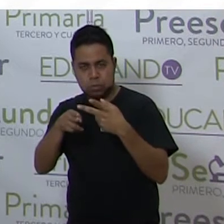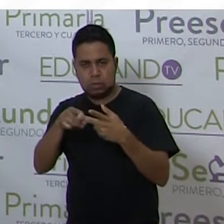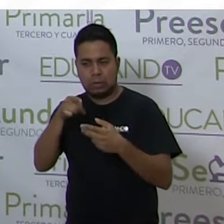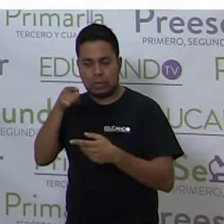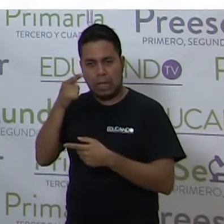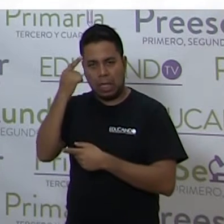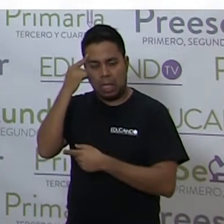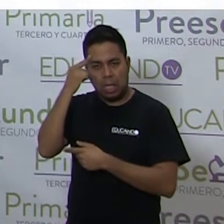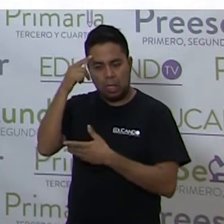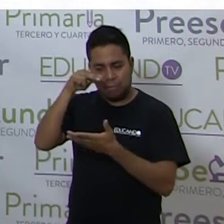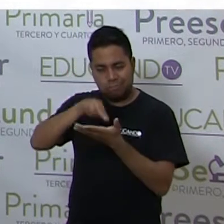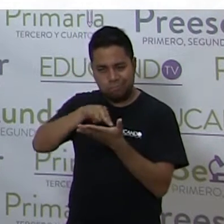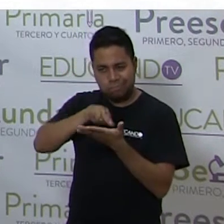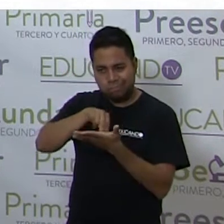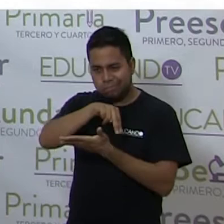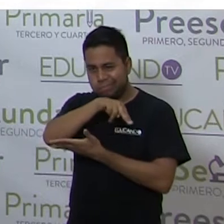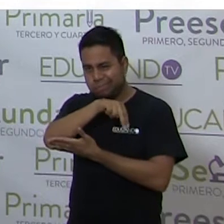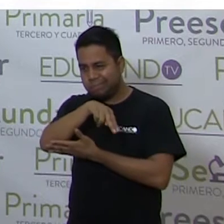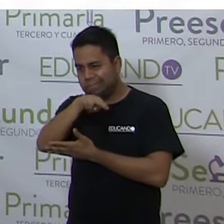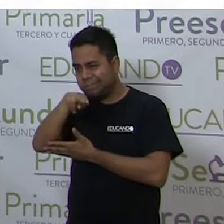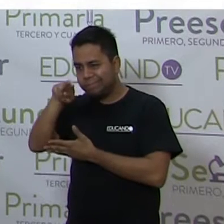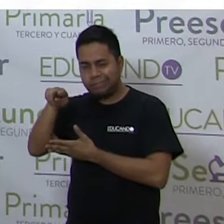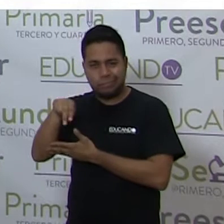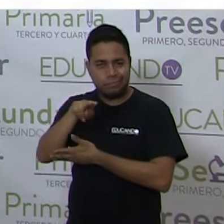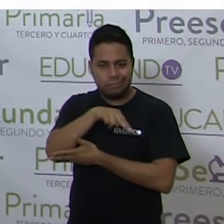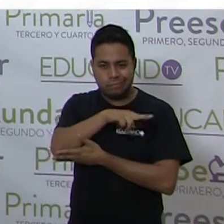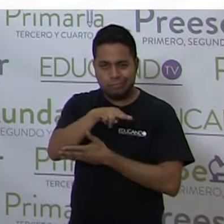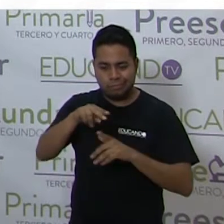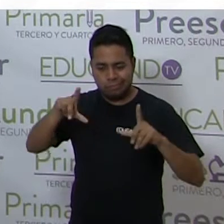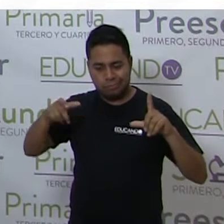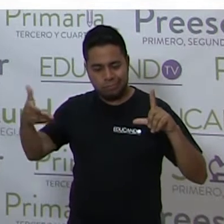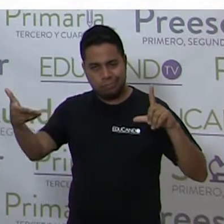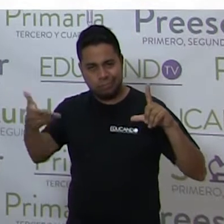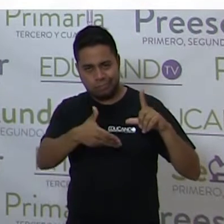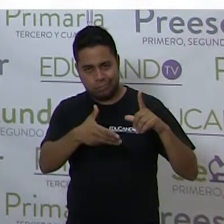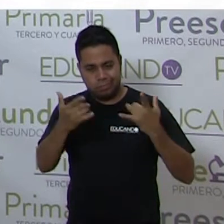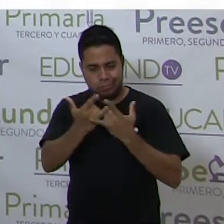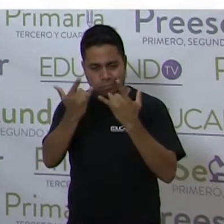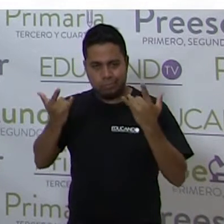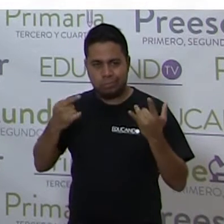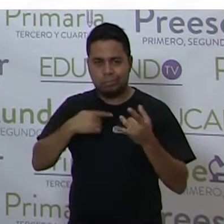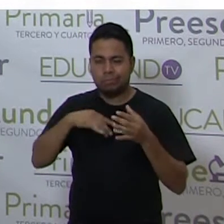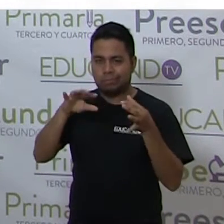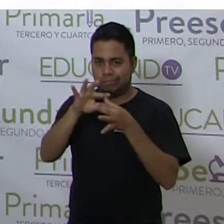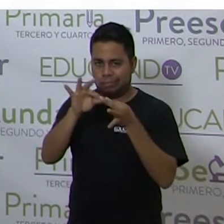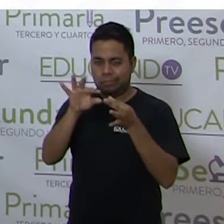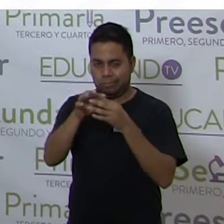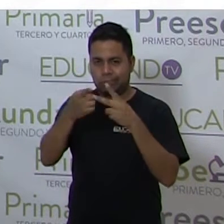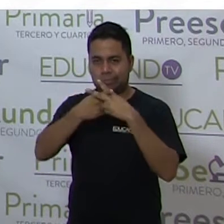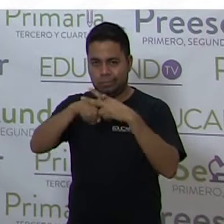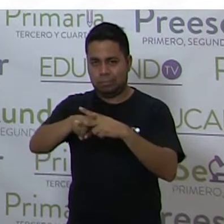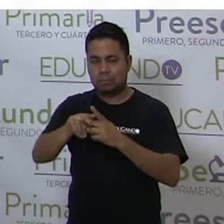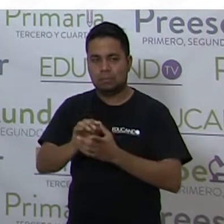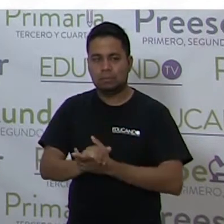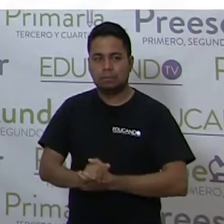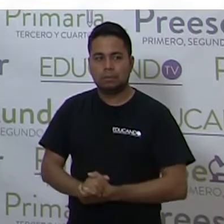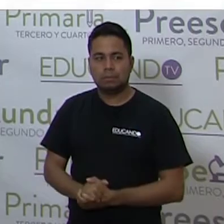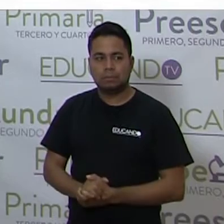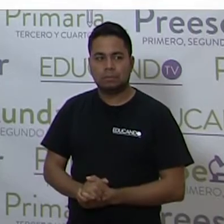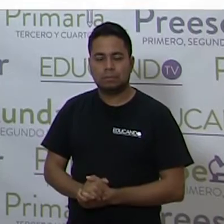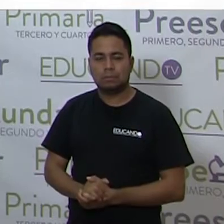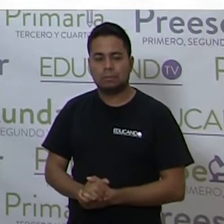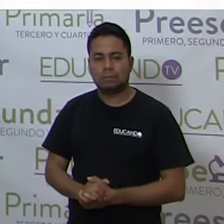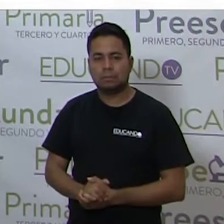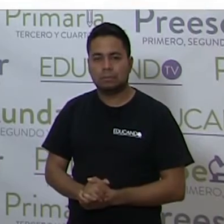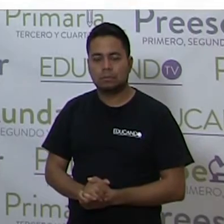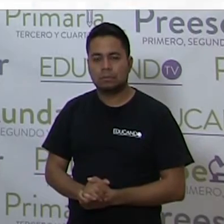creación de este mito que voy a leer a continuación. Muy bien, pues